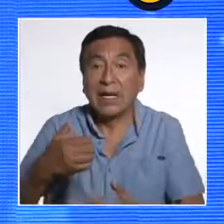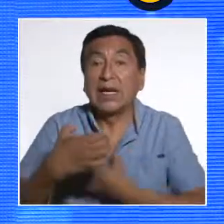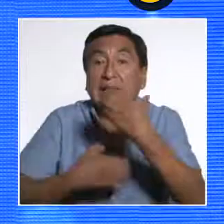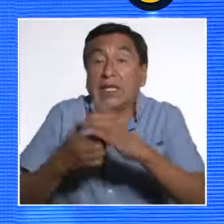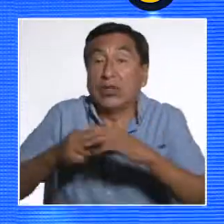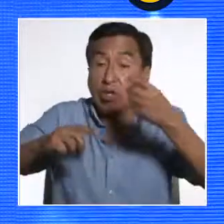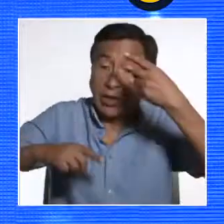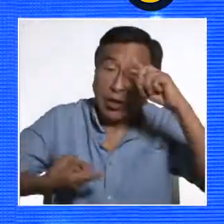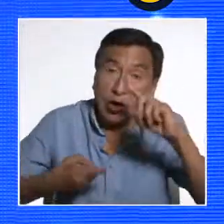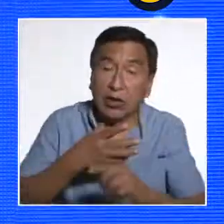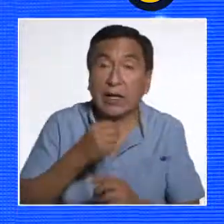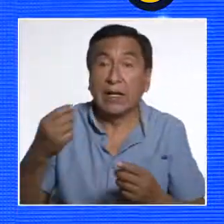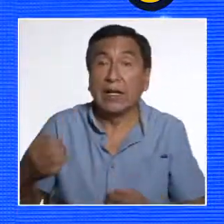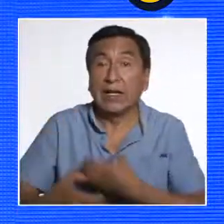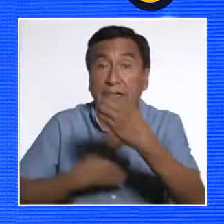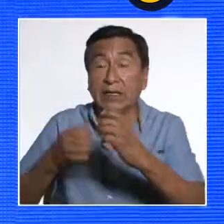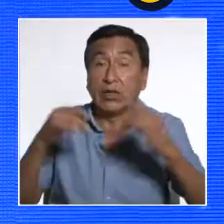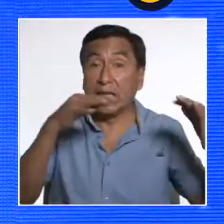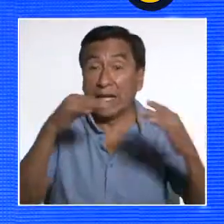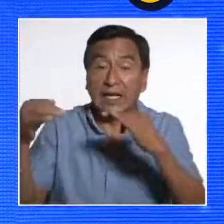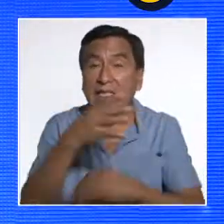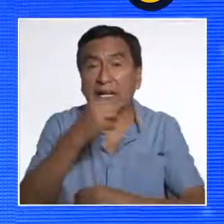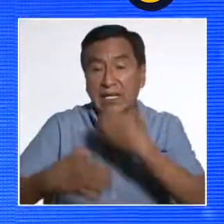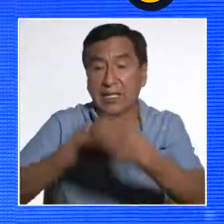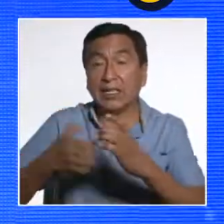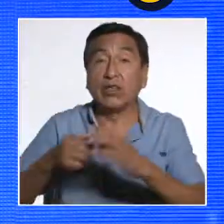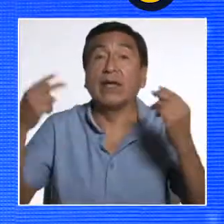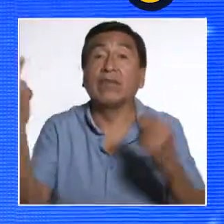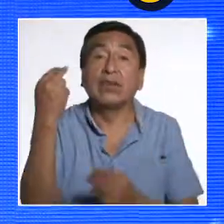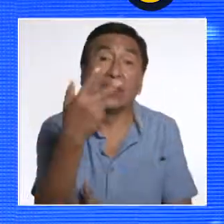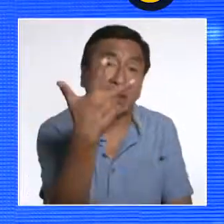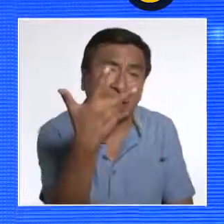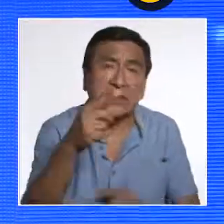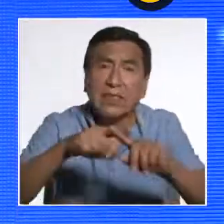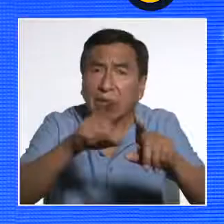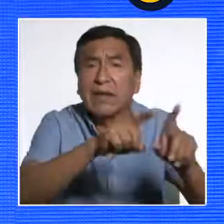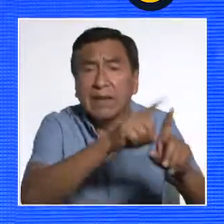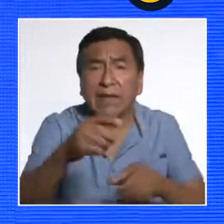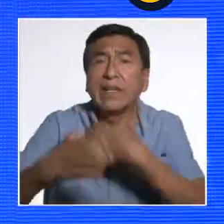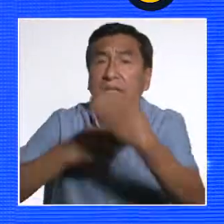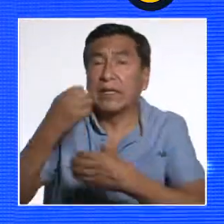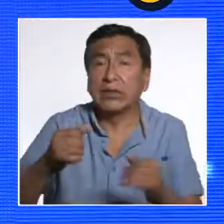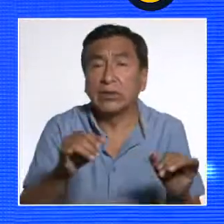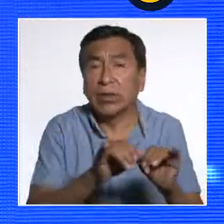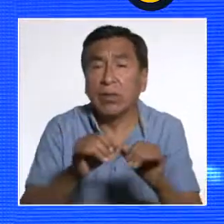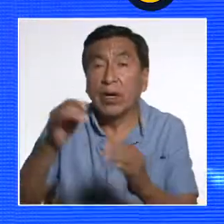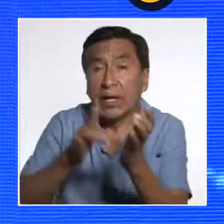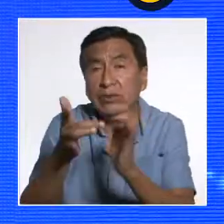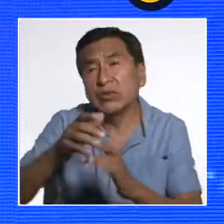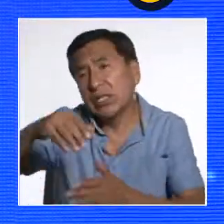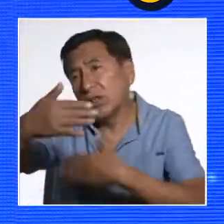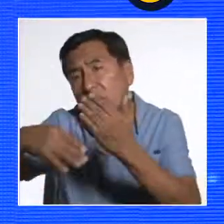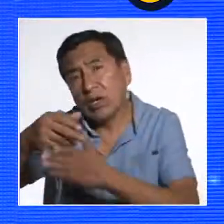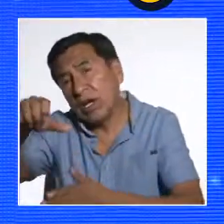el grito de guerra y el grito de victoria. Hay tres clases de grito que tanto Jesús como toda la humanidad